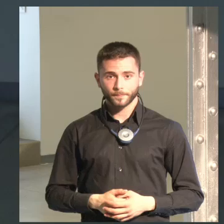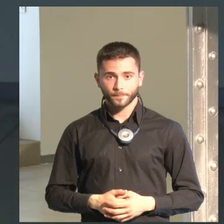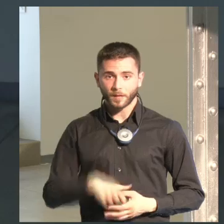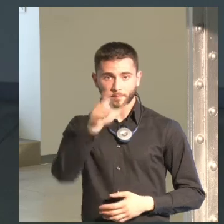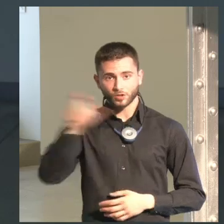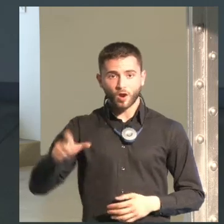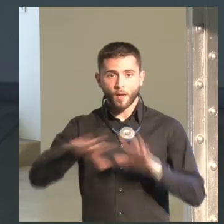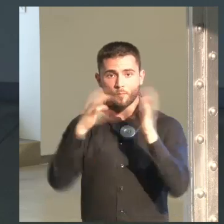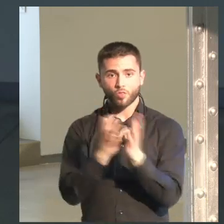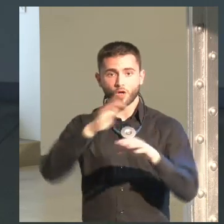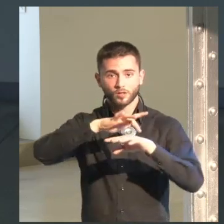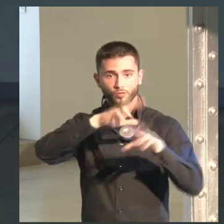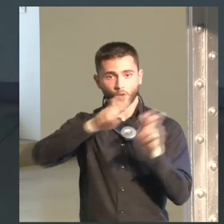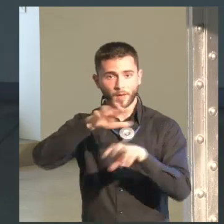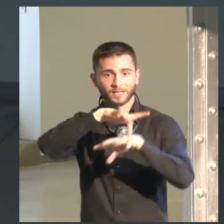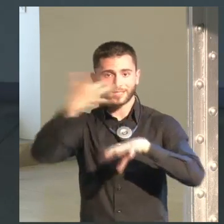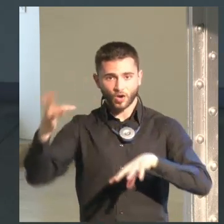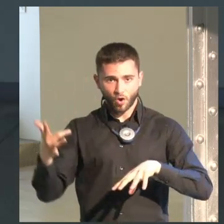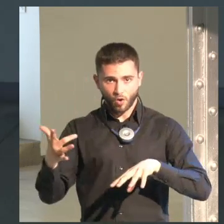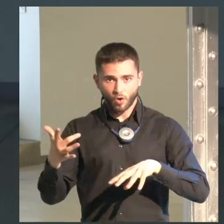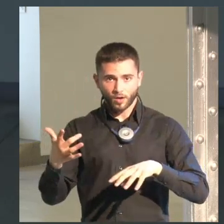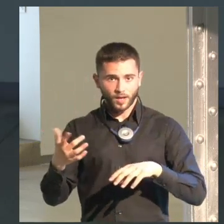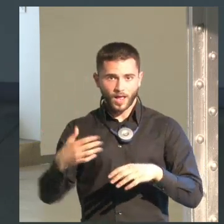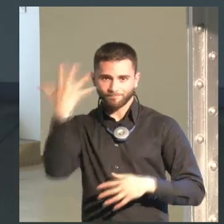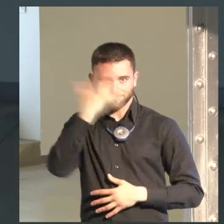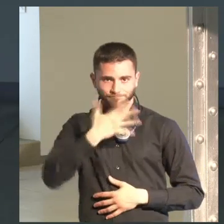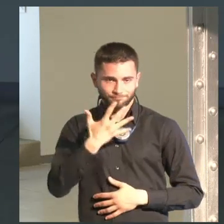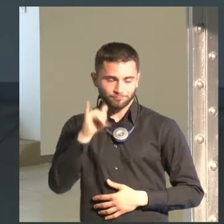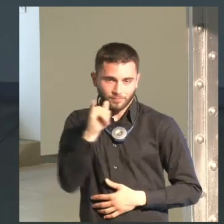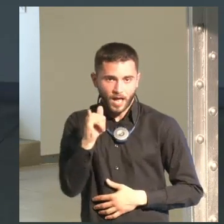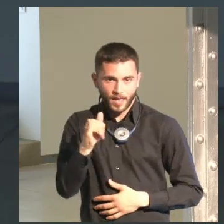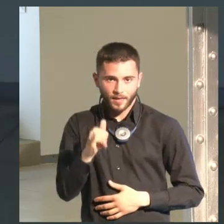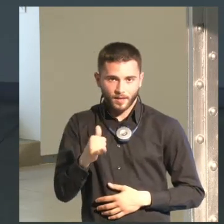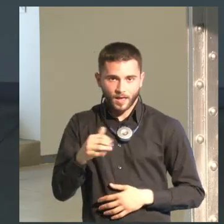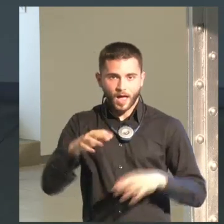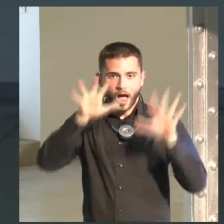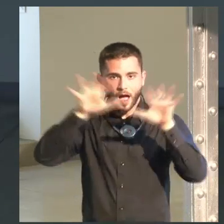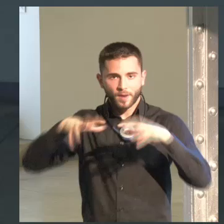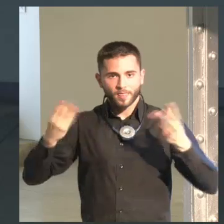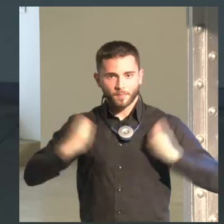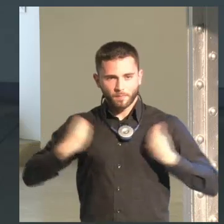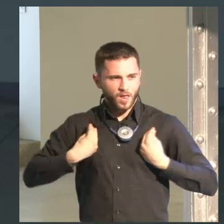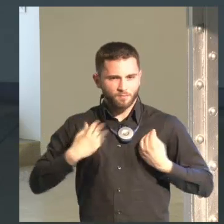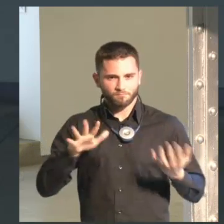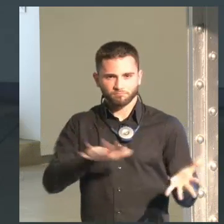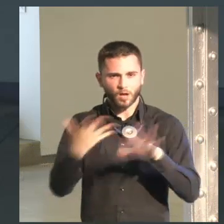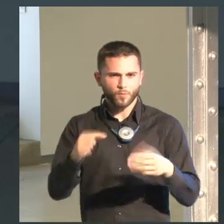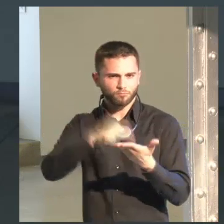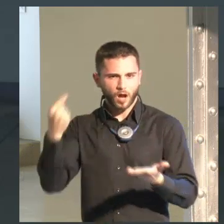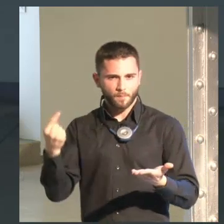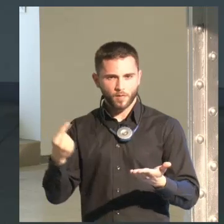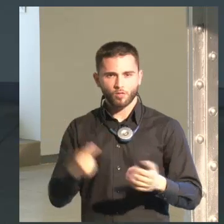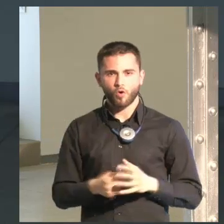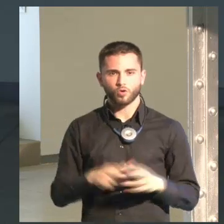nuevas tecnologías, y tenemos que aprender a vivir en esa incertidumbre y en estos cambios tan rápidos. La